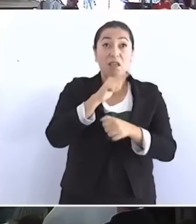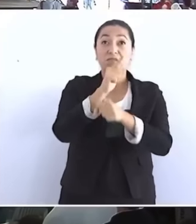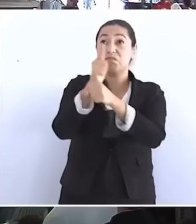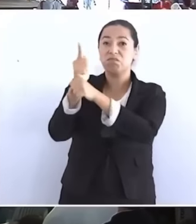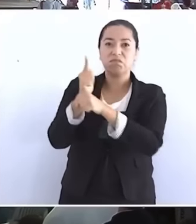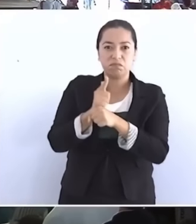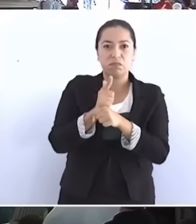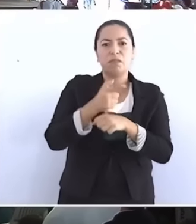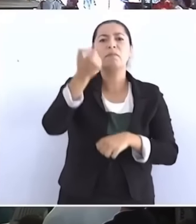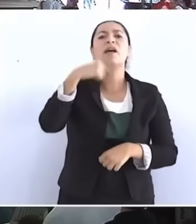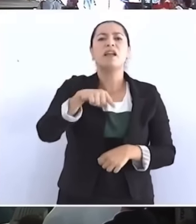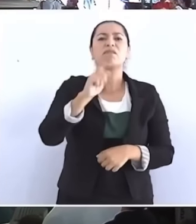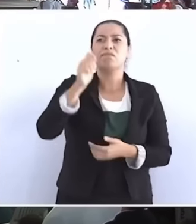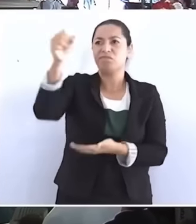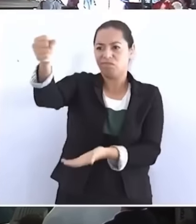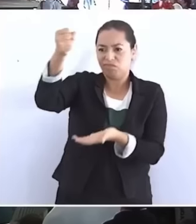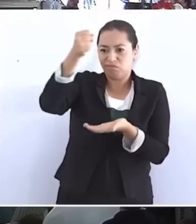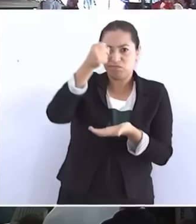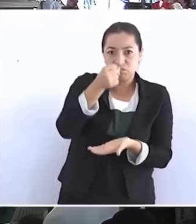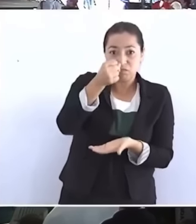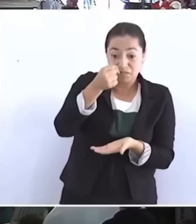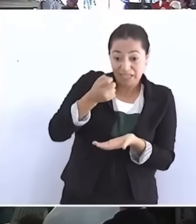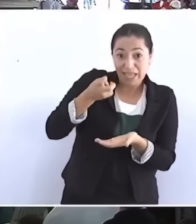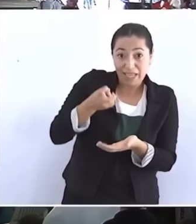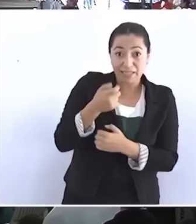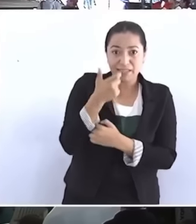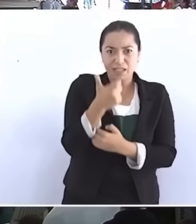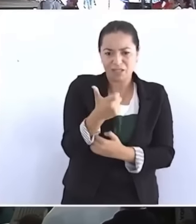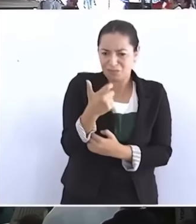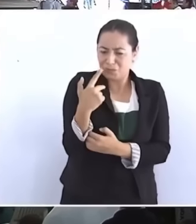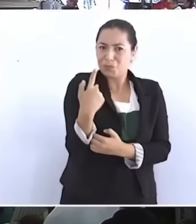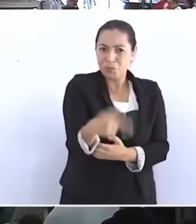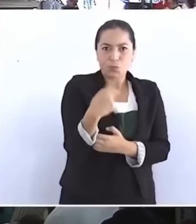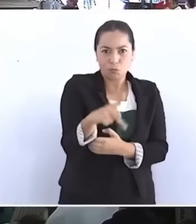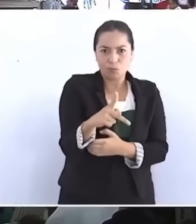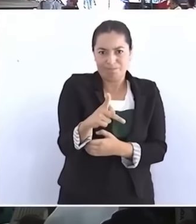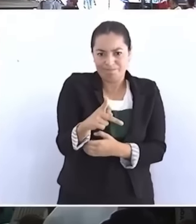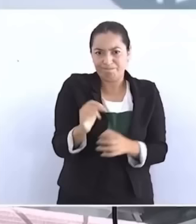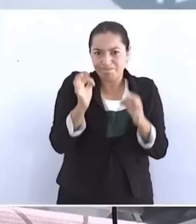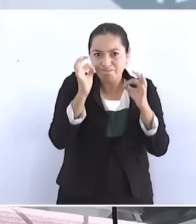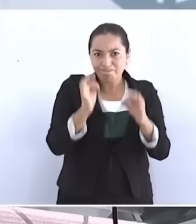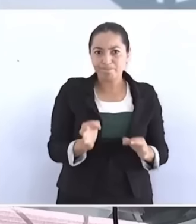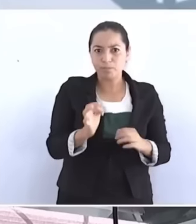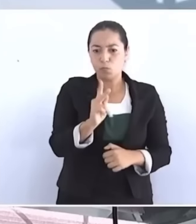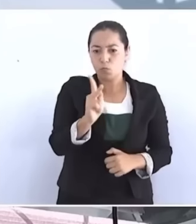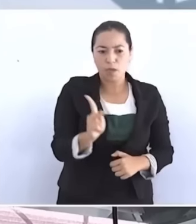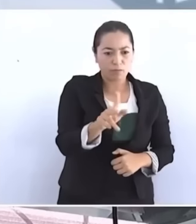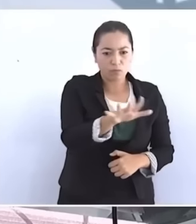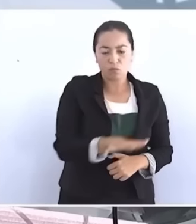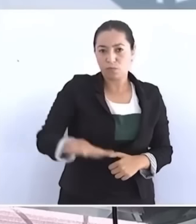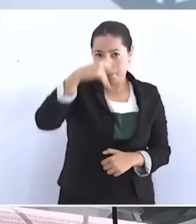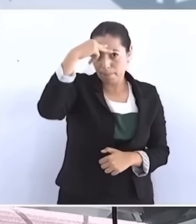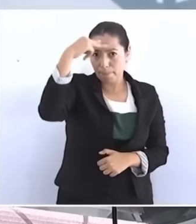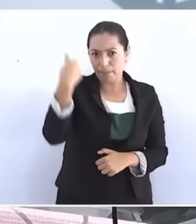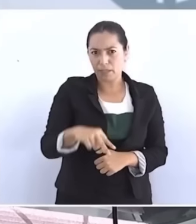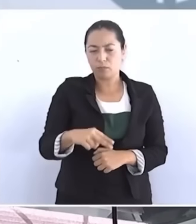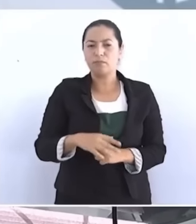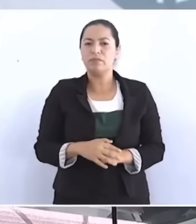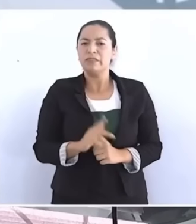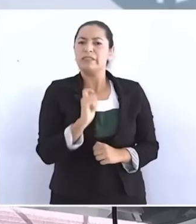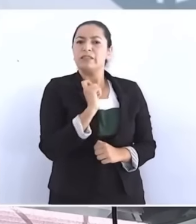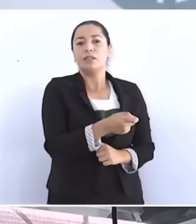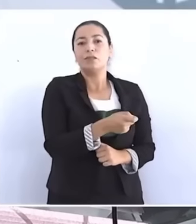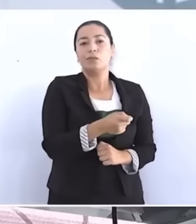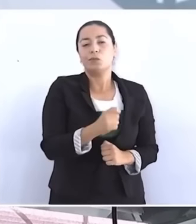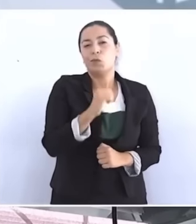públicos sean en efecto del pueblo de México. Es decir, no puede haber